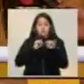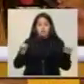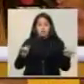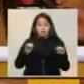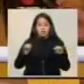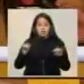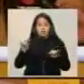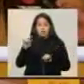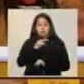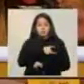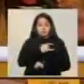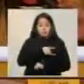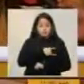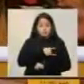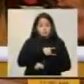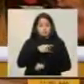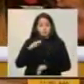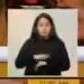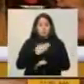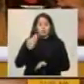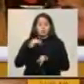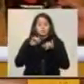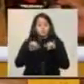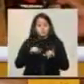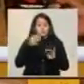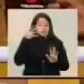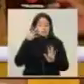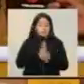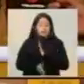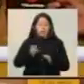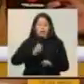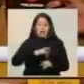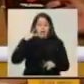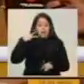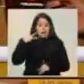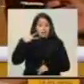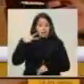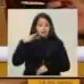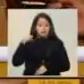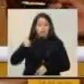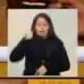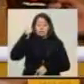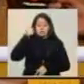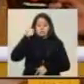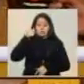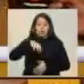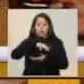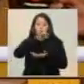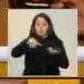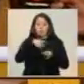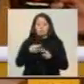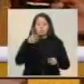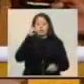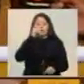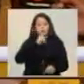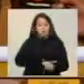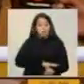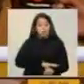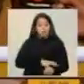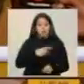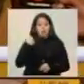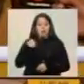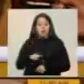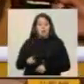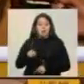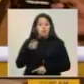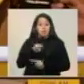carrera. Porque la situación cada día se agrava más, los ánimos se están caldeando mucho más. Y aquí pudiera haber